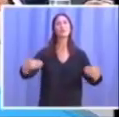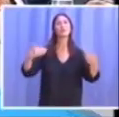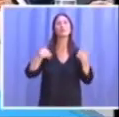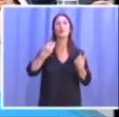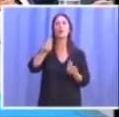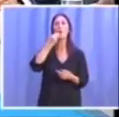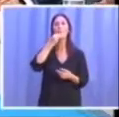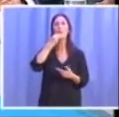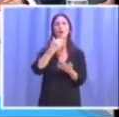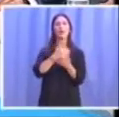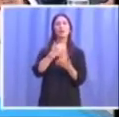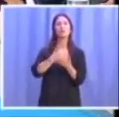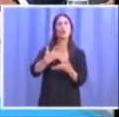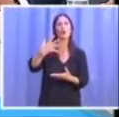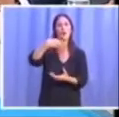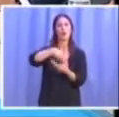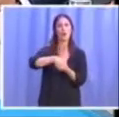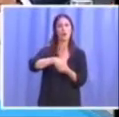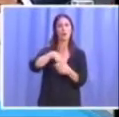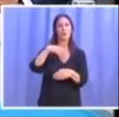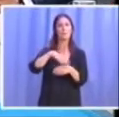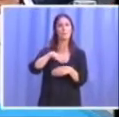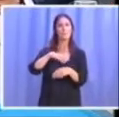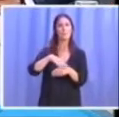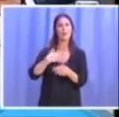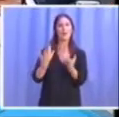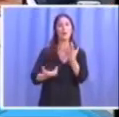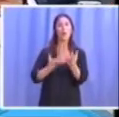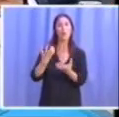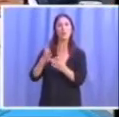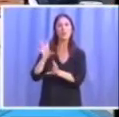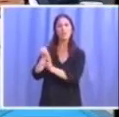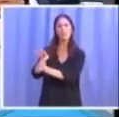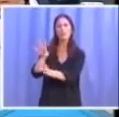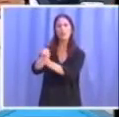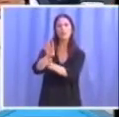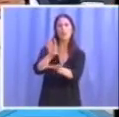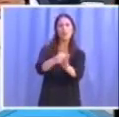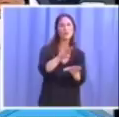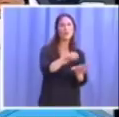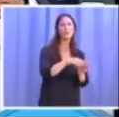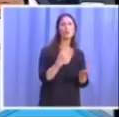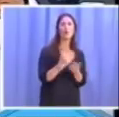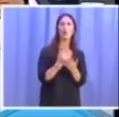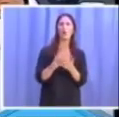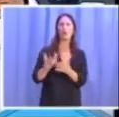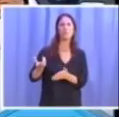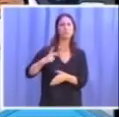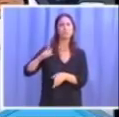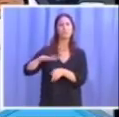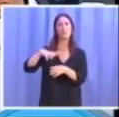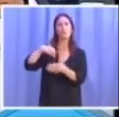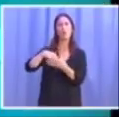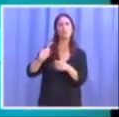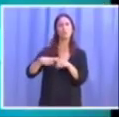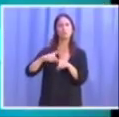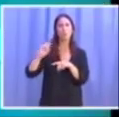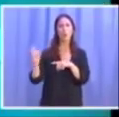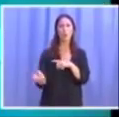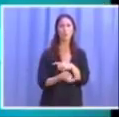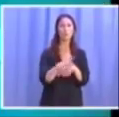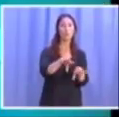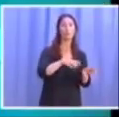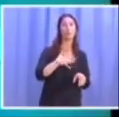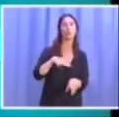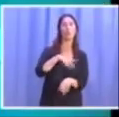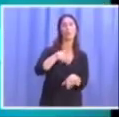comedores escolares para que puede haber una cocina in situ en todos los colegios con suministro de productos ecológicos y locales de nuestra vega, como se hace en